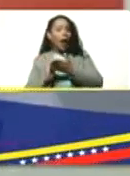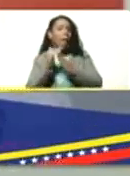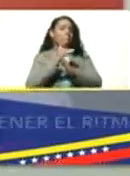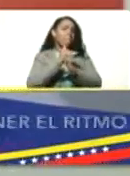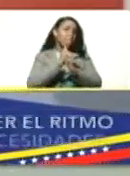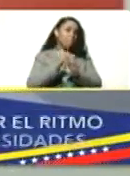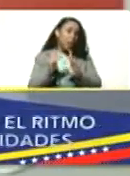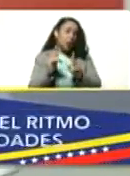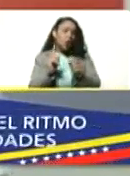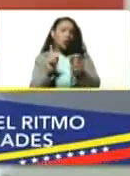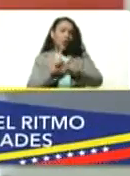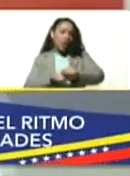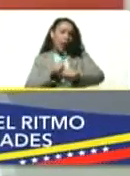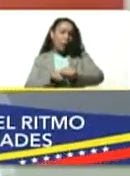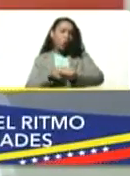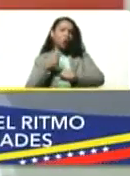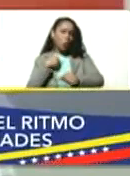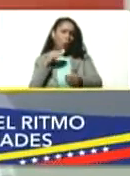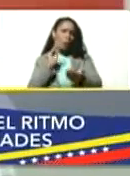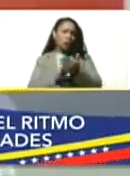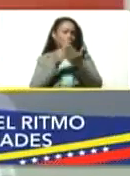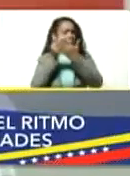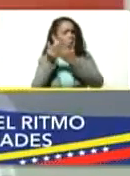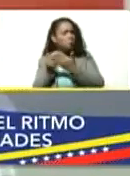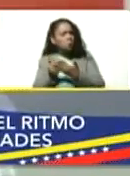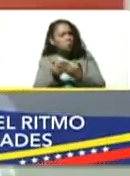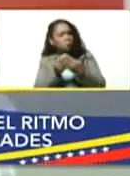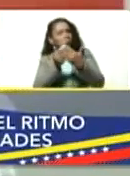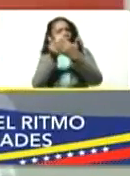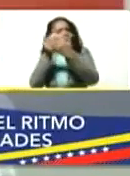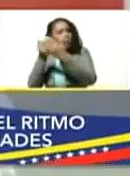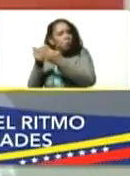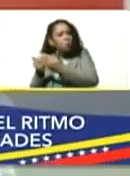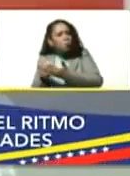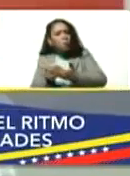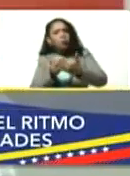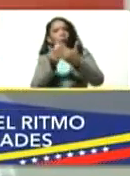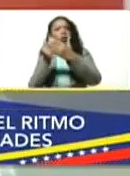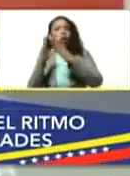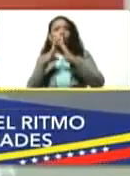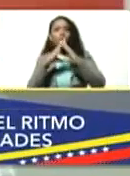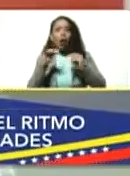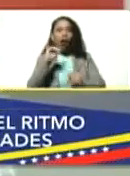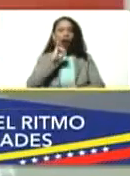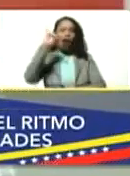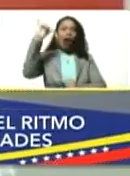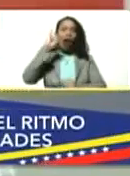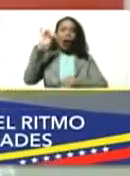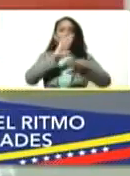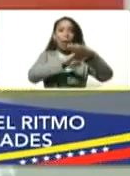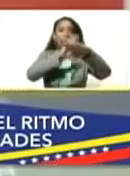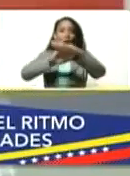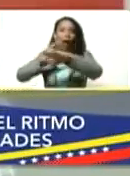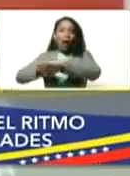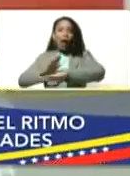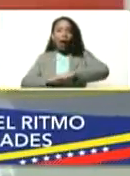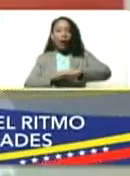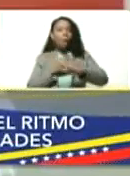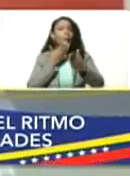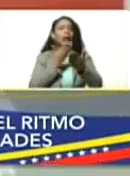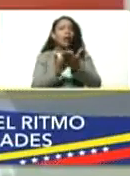plazo. Yo me puse a estudiar todas las denuncias, las alertas, los